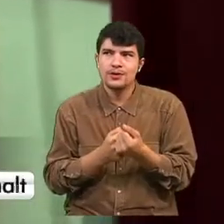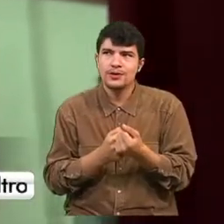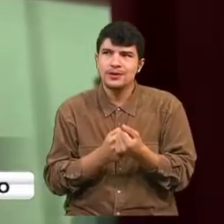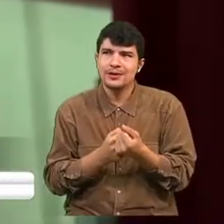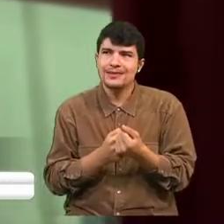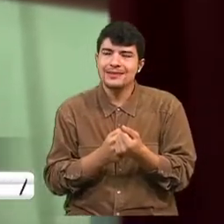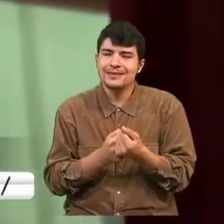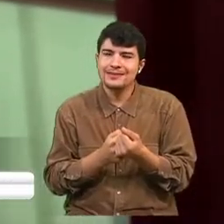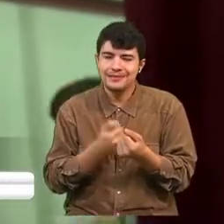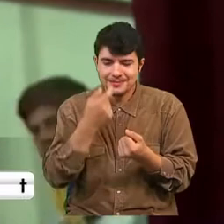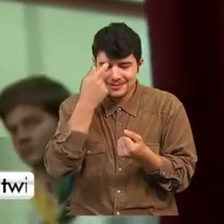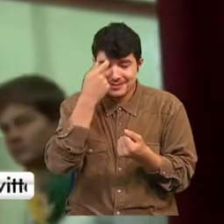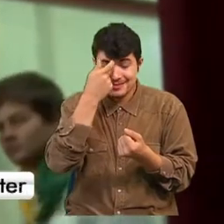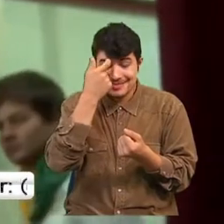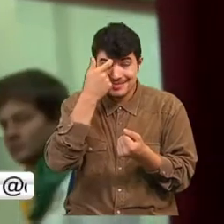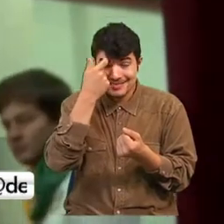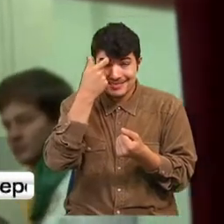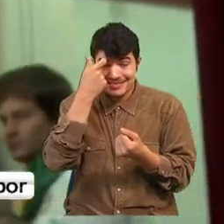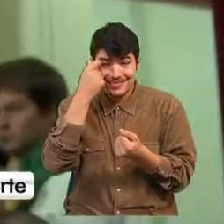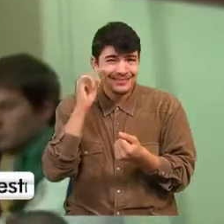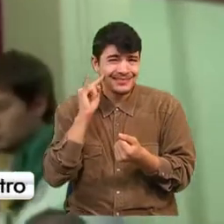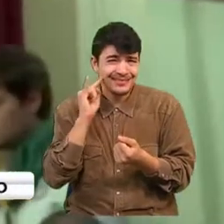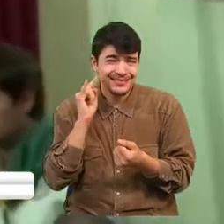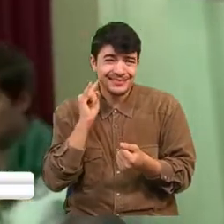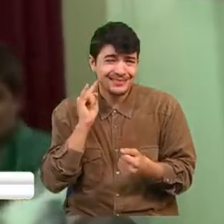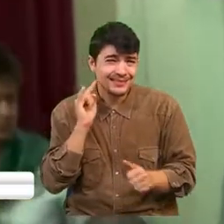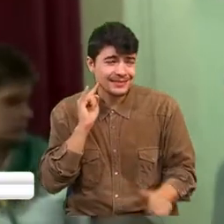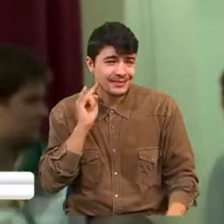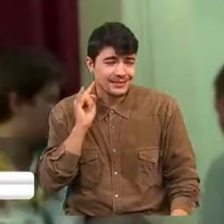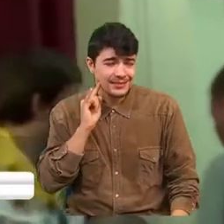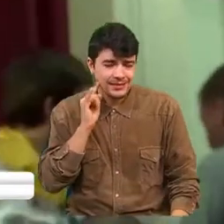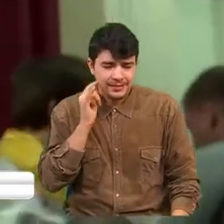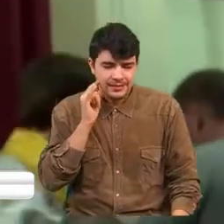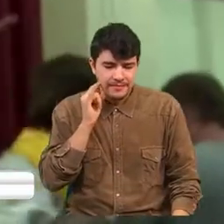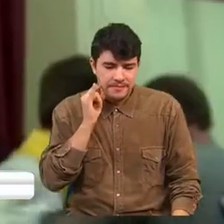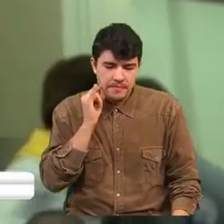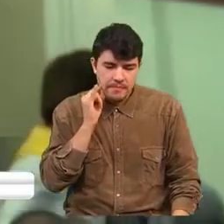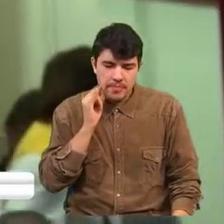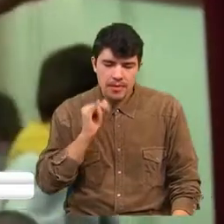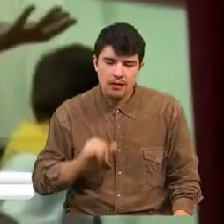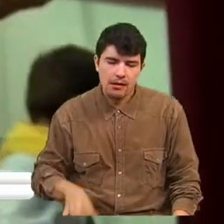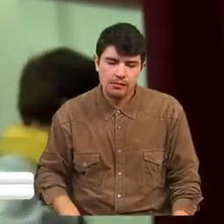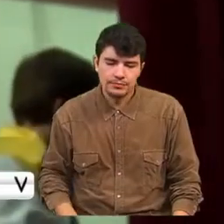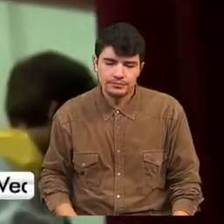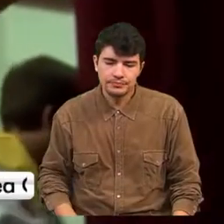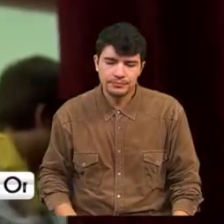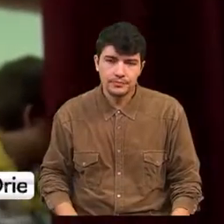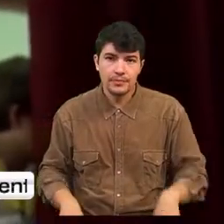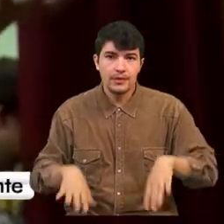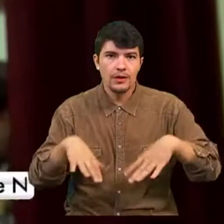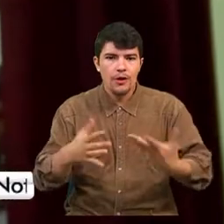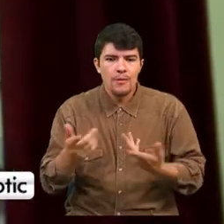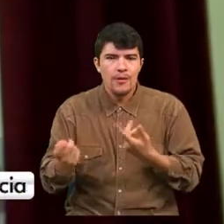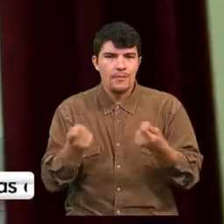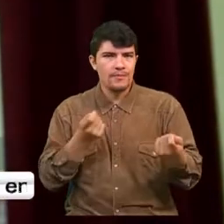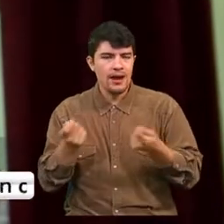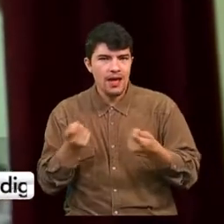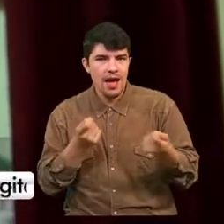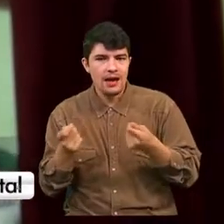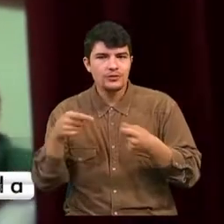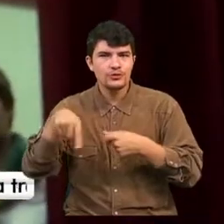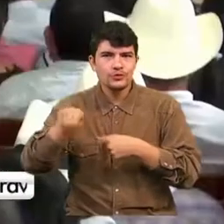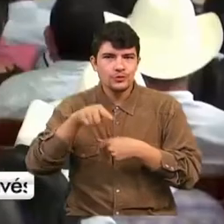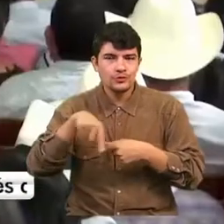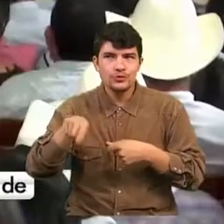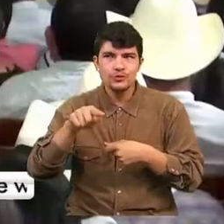la llana. Pero también, yo se lo digo, uno tiene que saber cómo manejar sus valores y sus principios